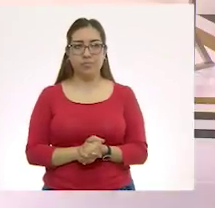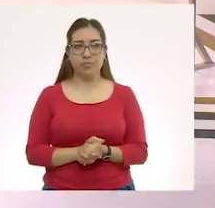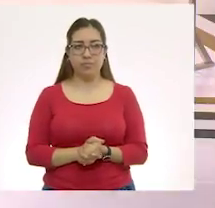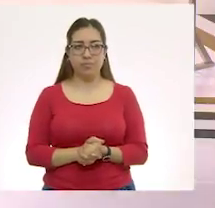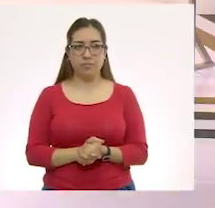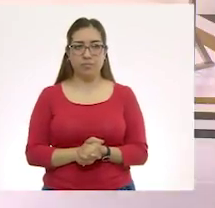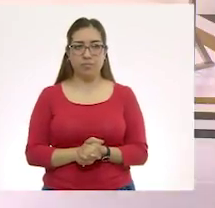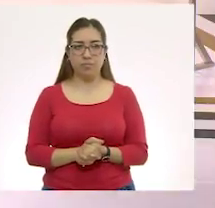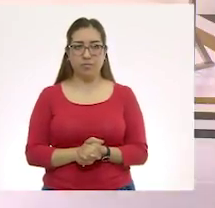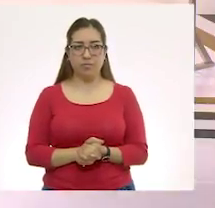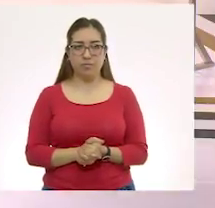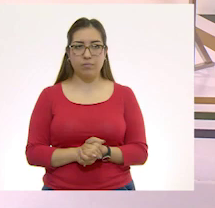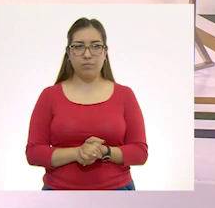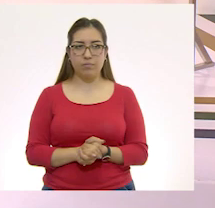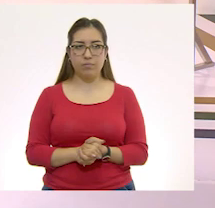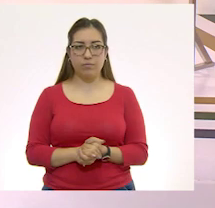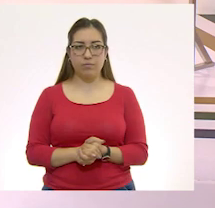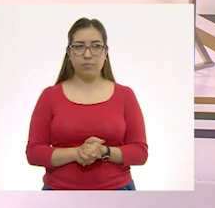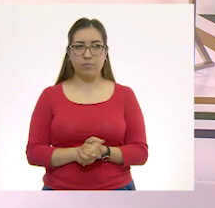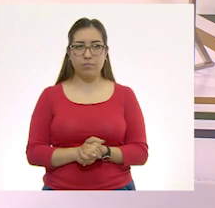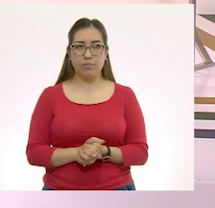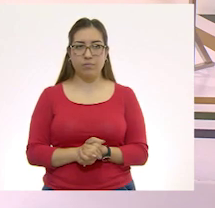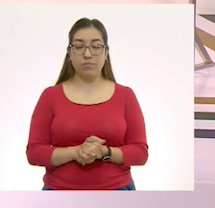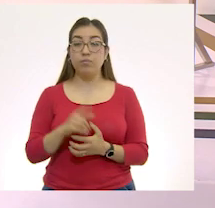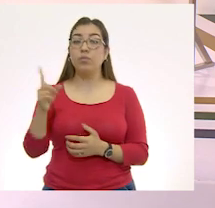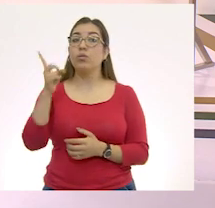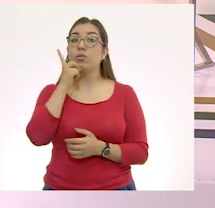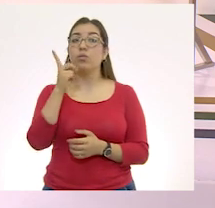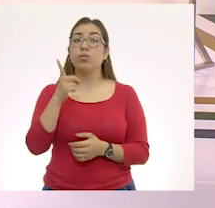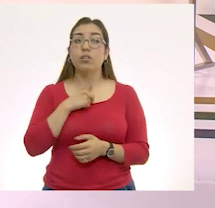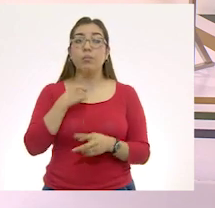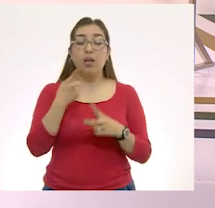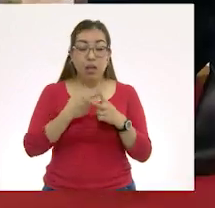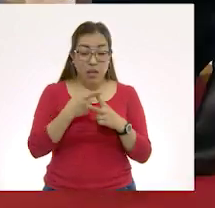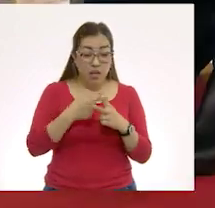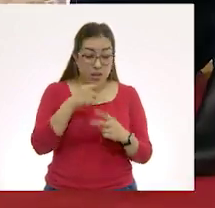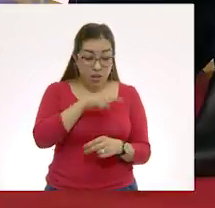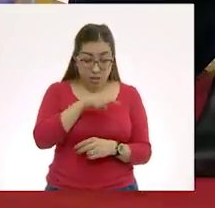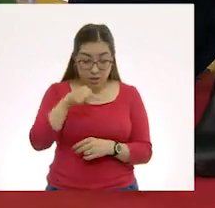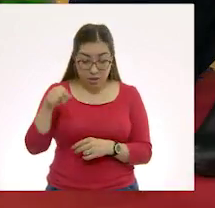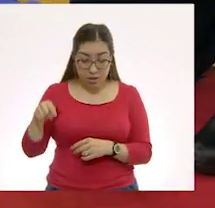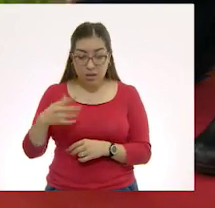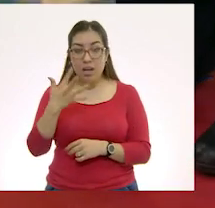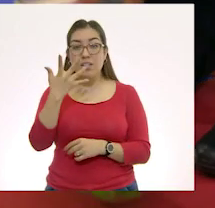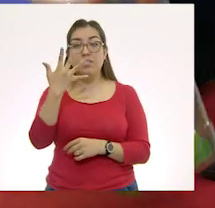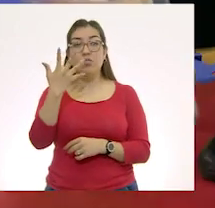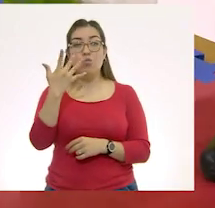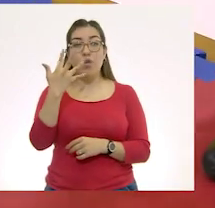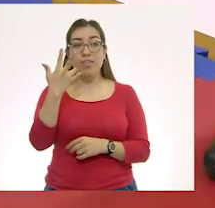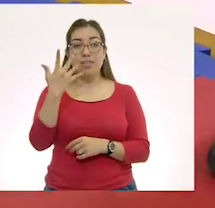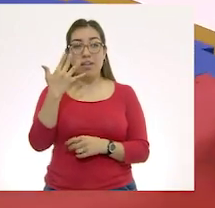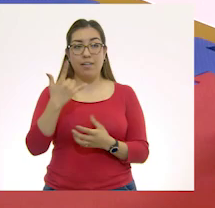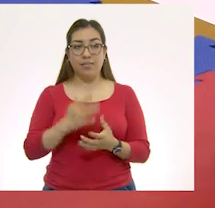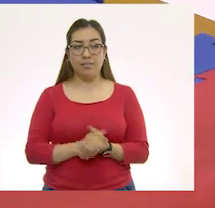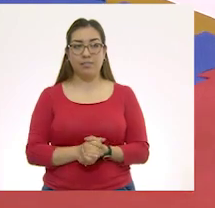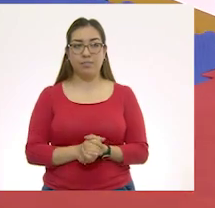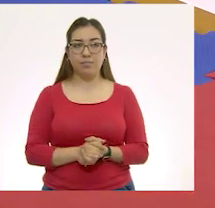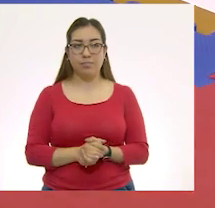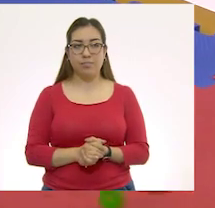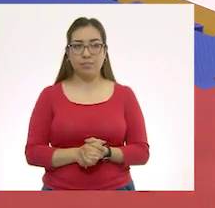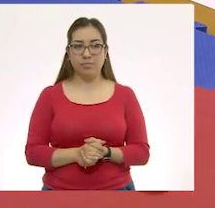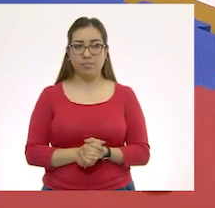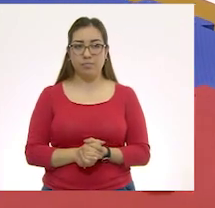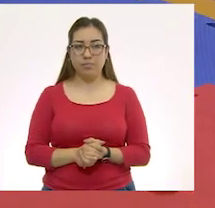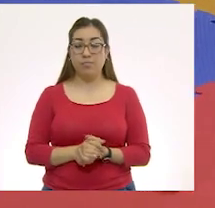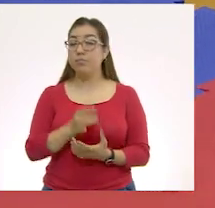pasa contar 50 fichitas qué te parece las cuentas muy bien vamos